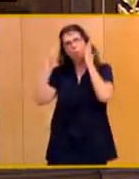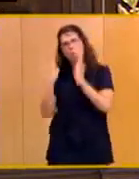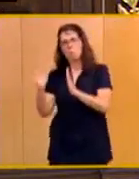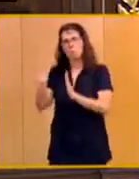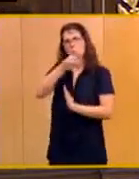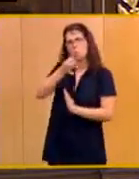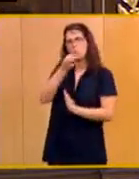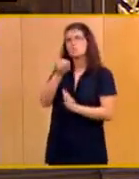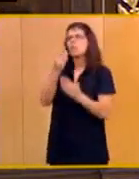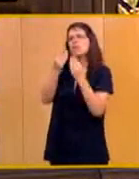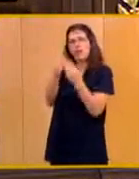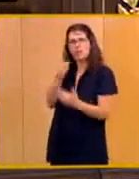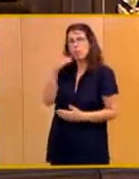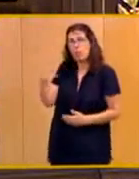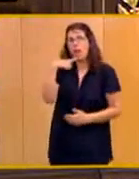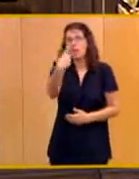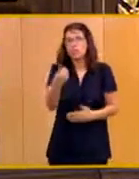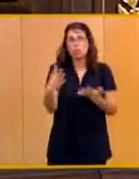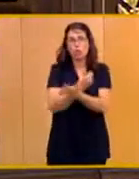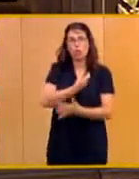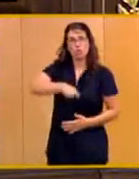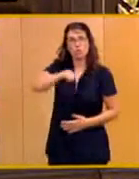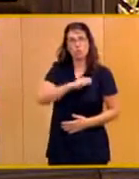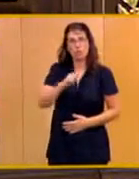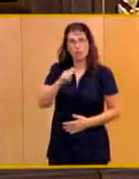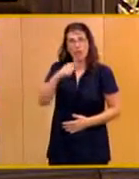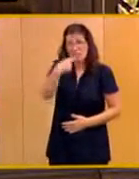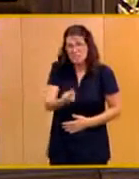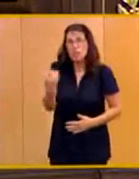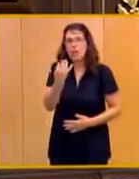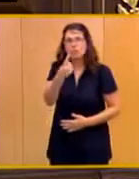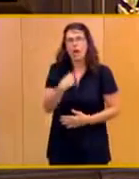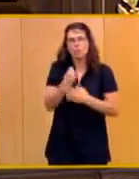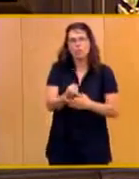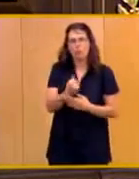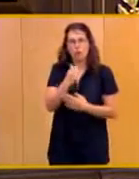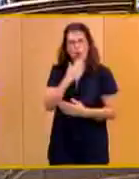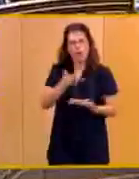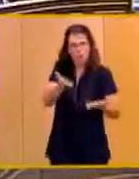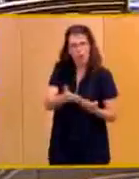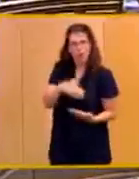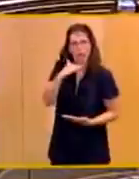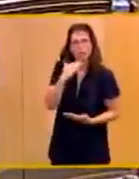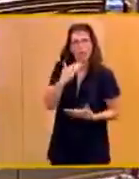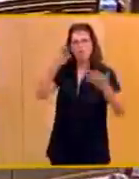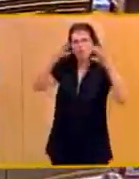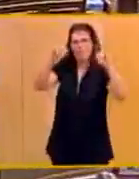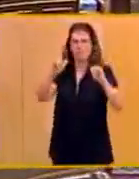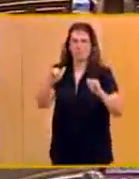los españoles que no está dispuesto a arrimar el hombro, cosa que es lo que ha venido haciendo durante estos 2 años de la crisis económica.